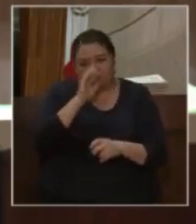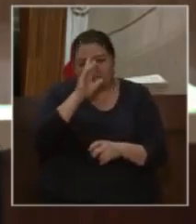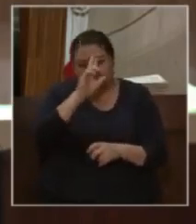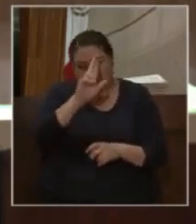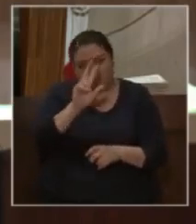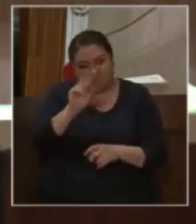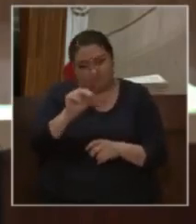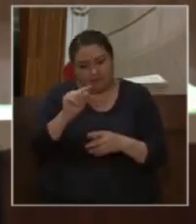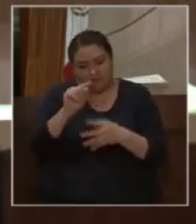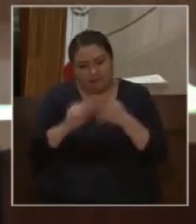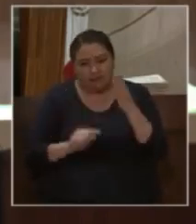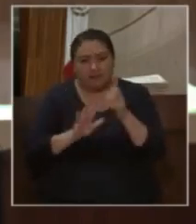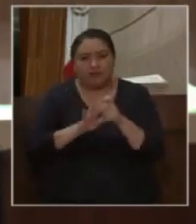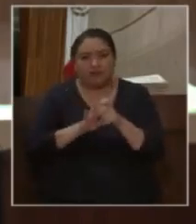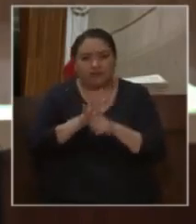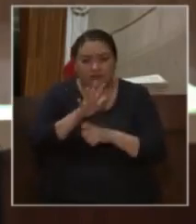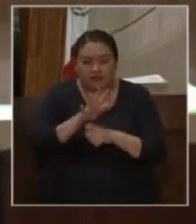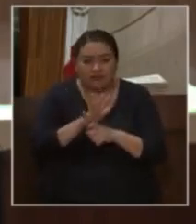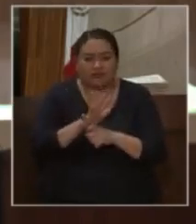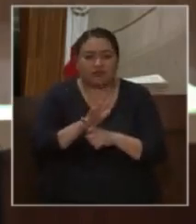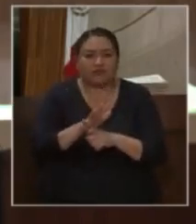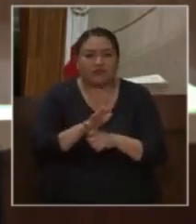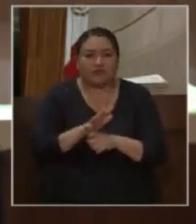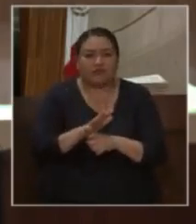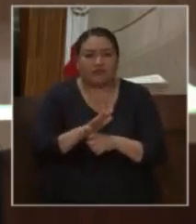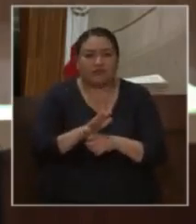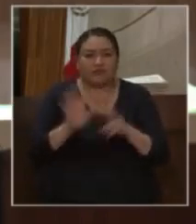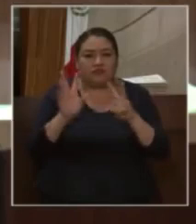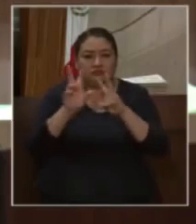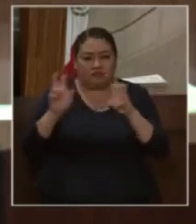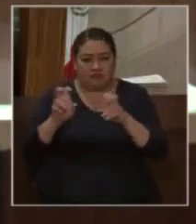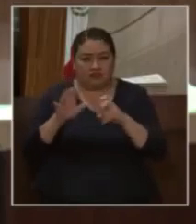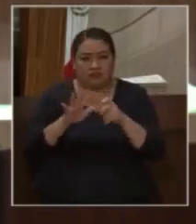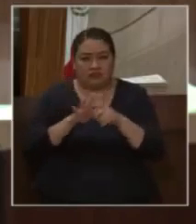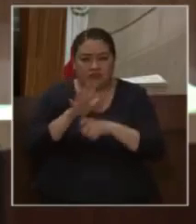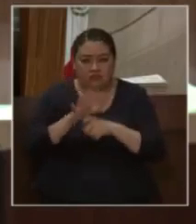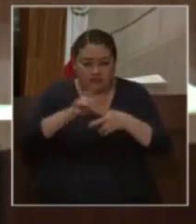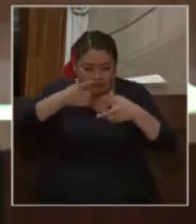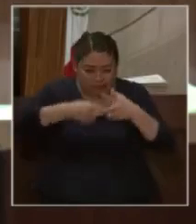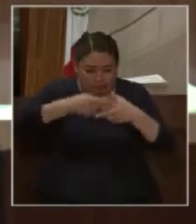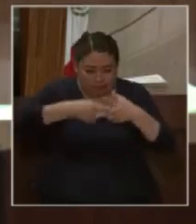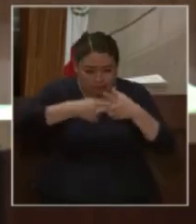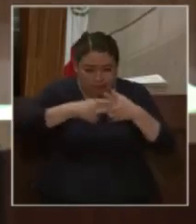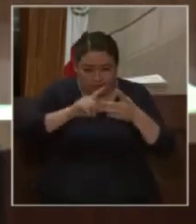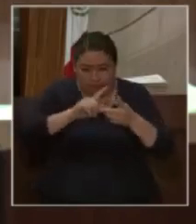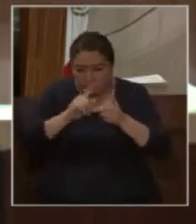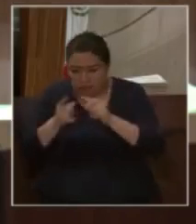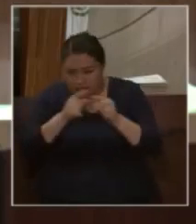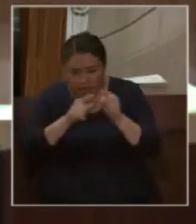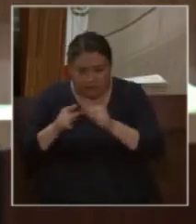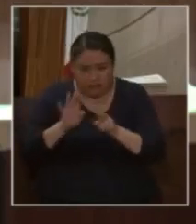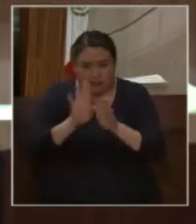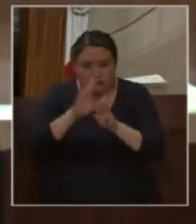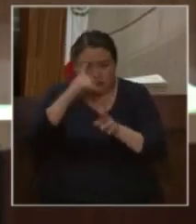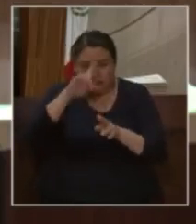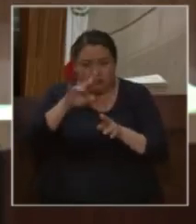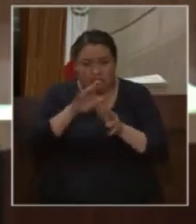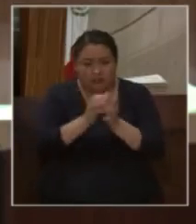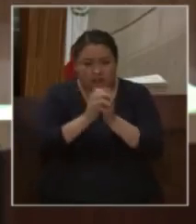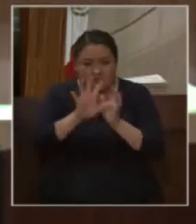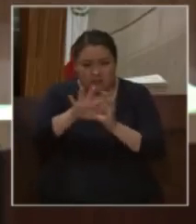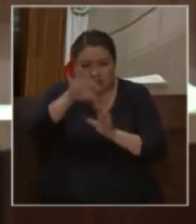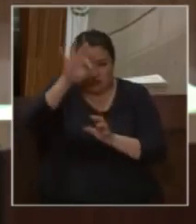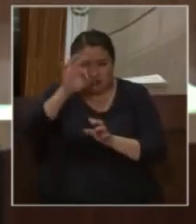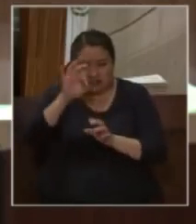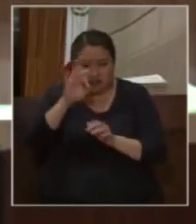aparto, que es la consideración relacionada con el desarrollo de la fórmula en cuanto a la base que se considera para